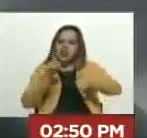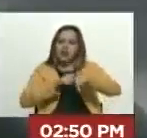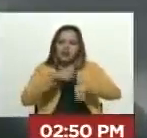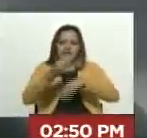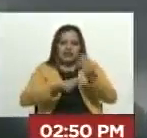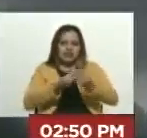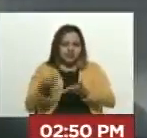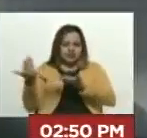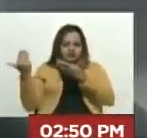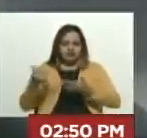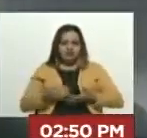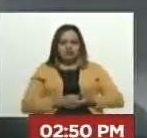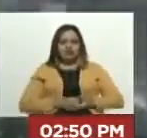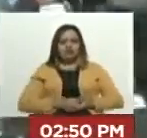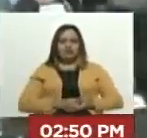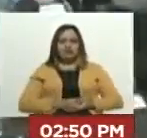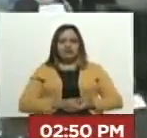genera. Adelante.